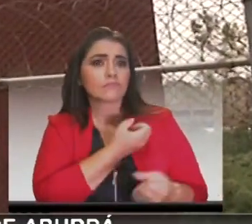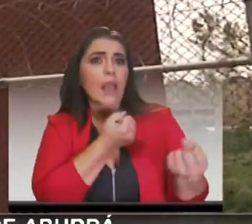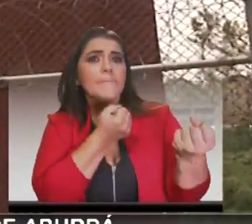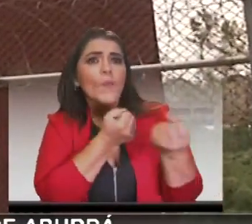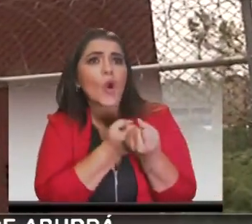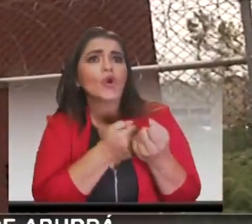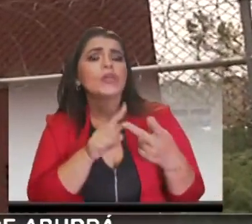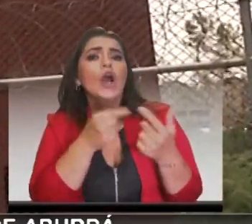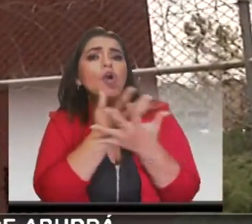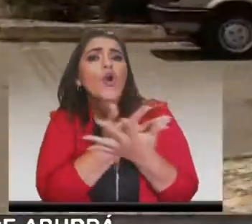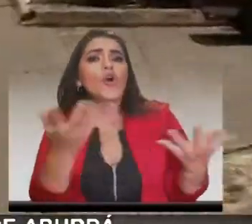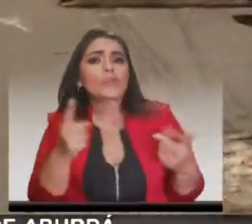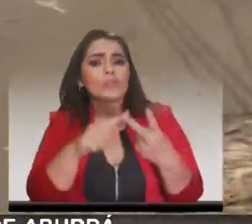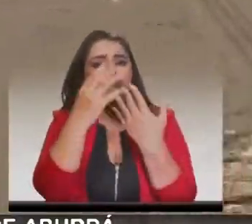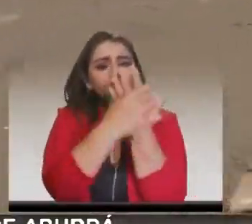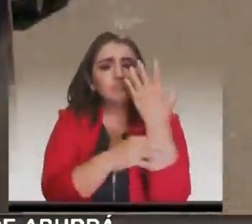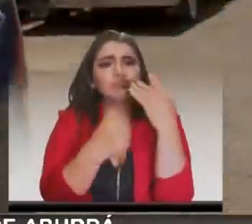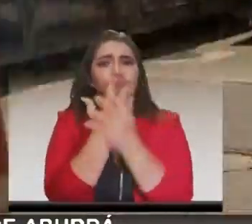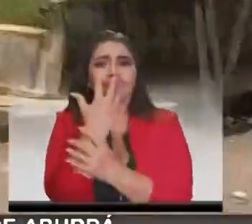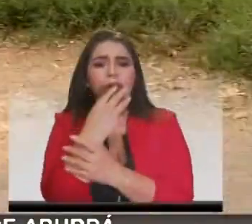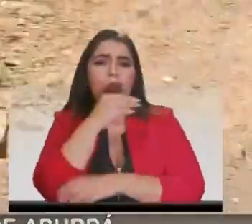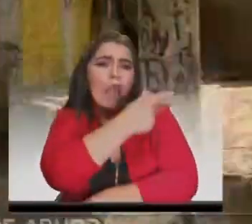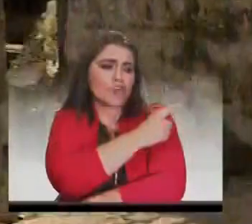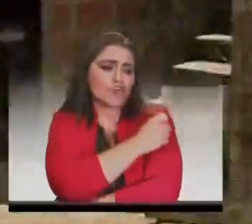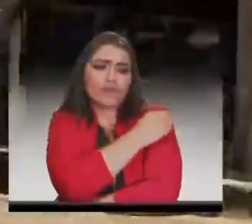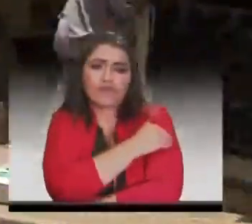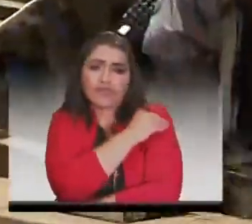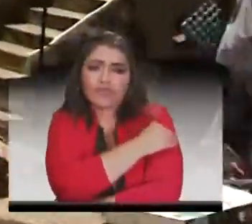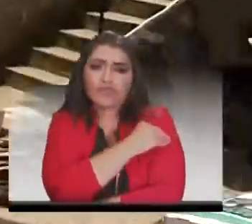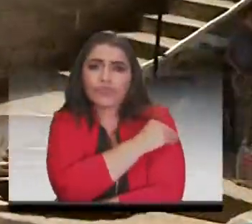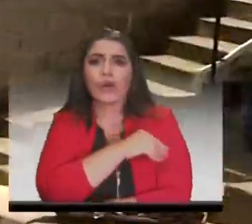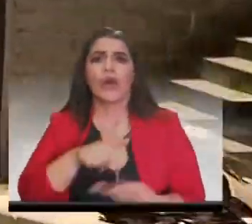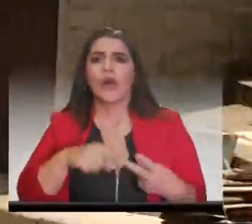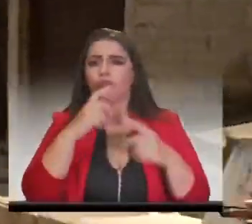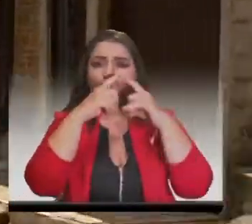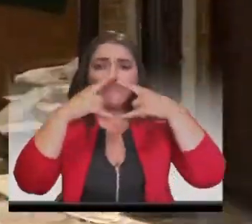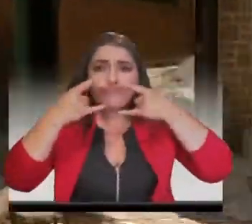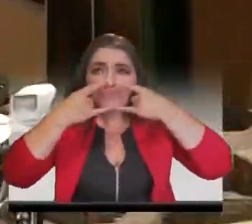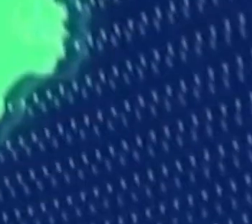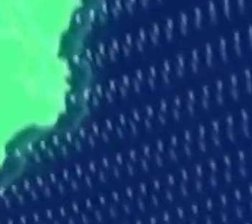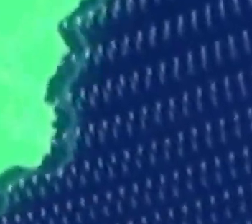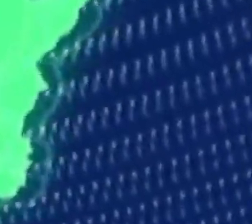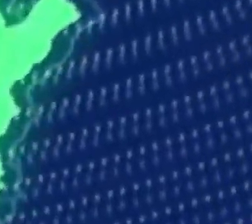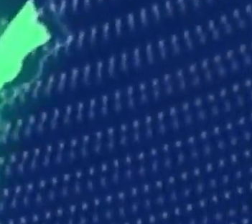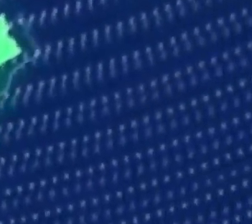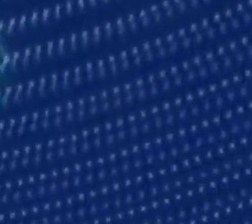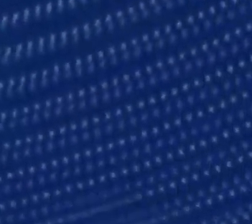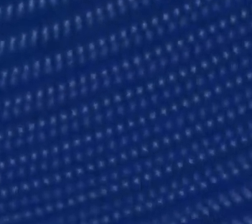disposición de elementos de bioseguridad como alcohol y tapabocas para el uso de los internos.